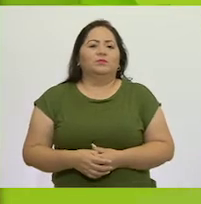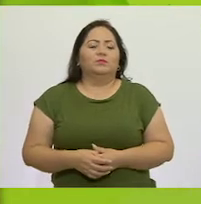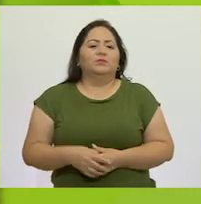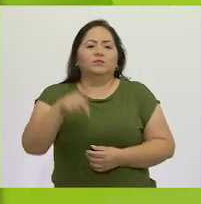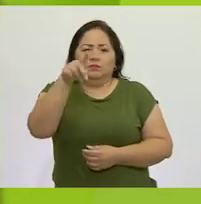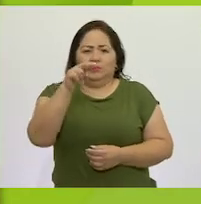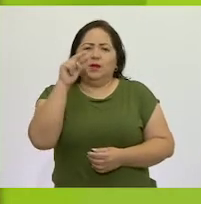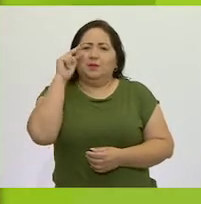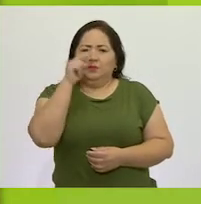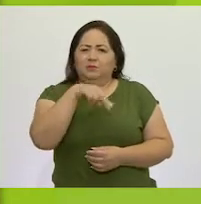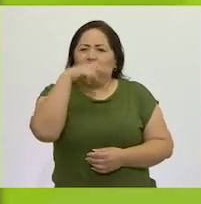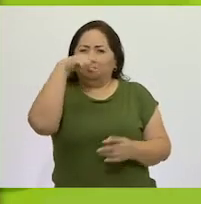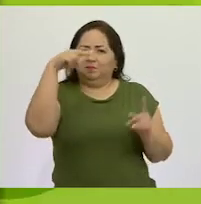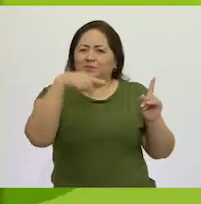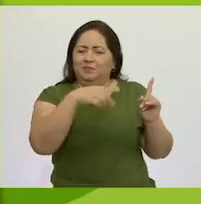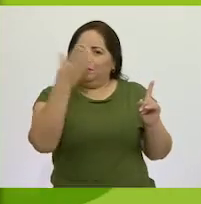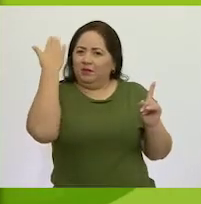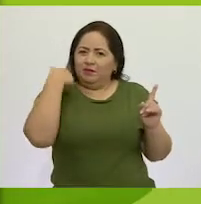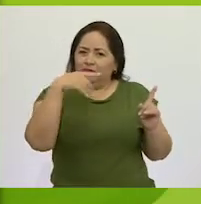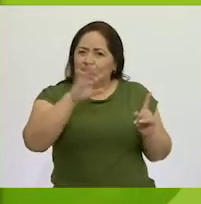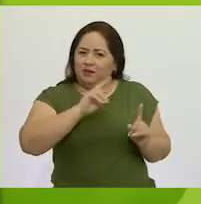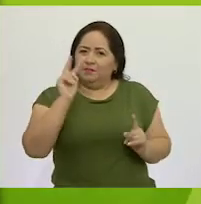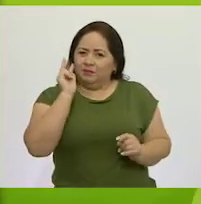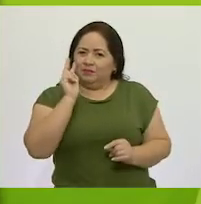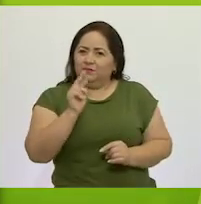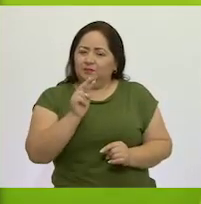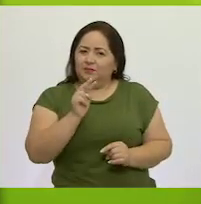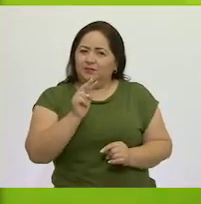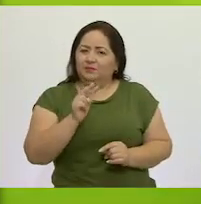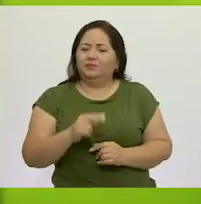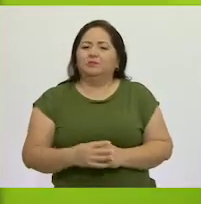¿Has visto esta obra antes?